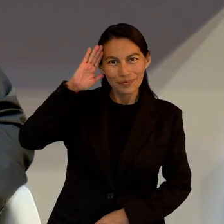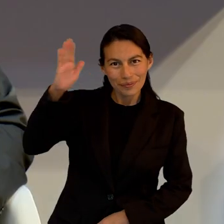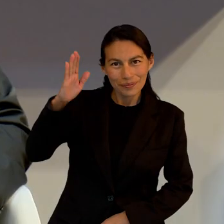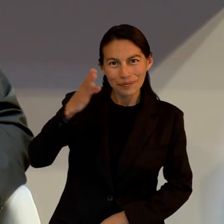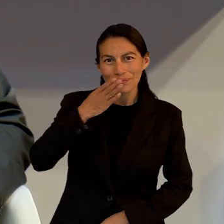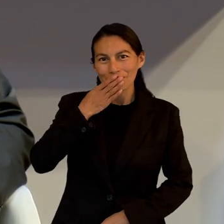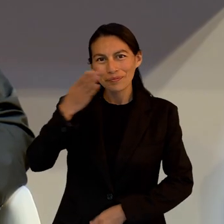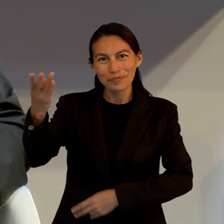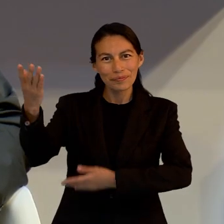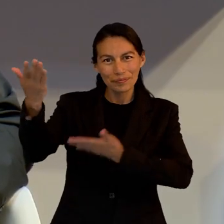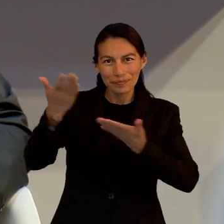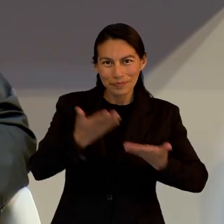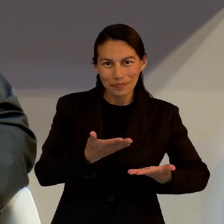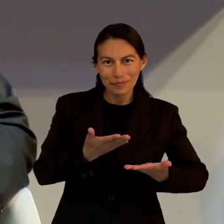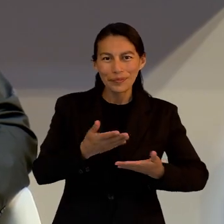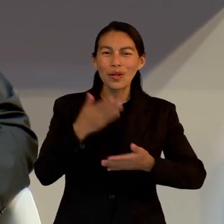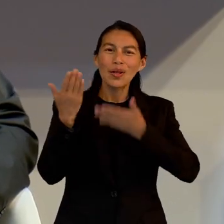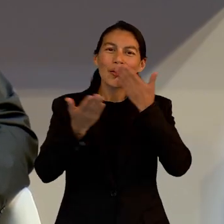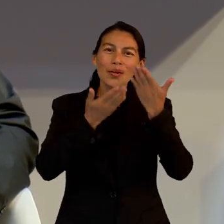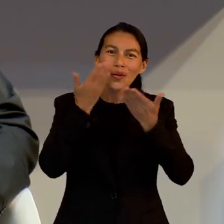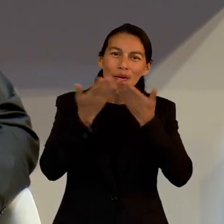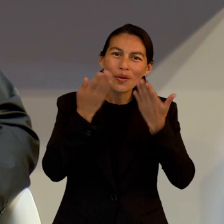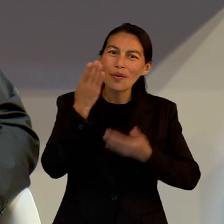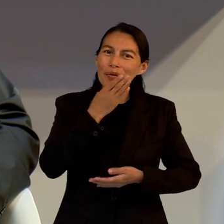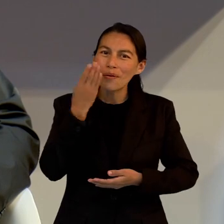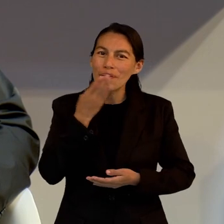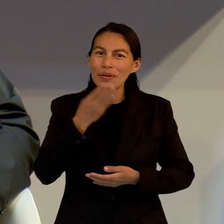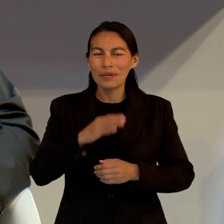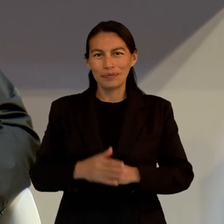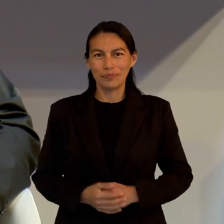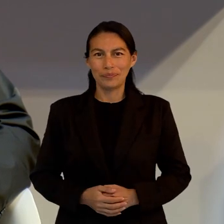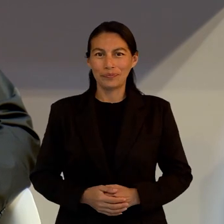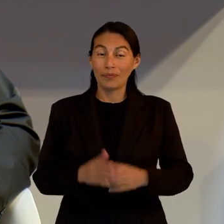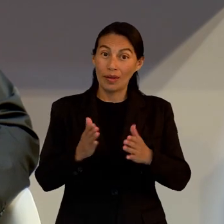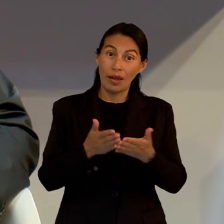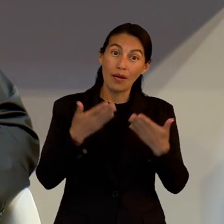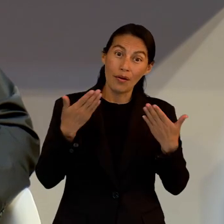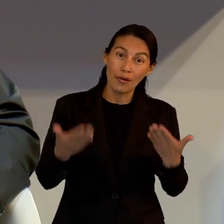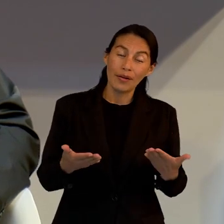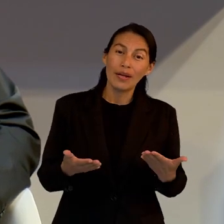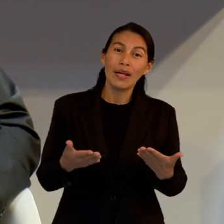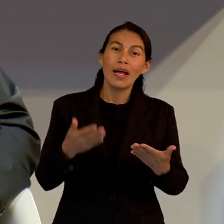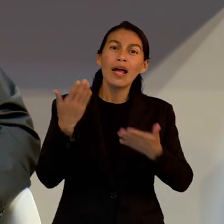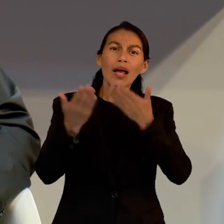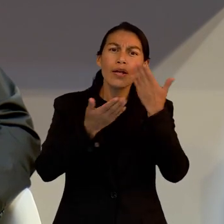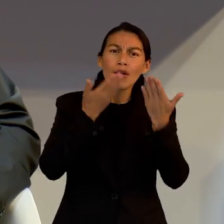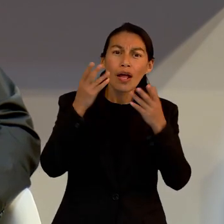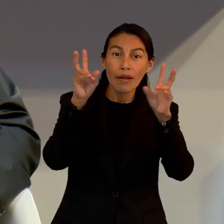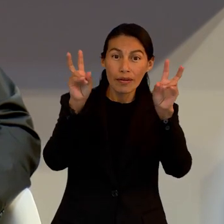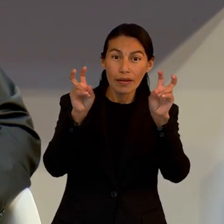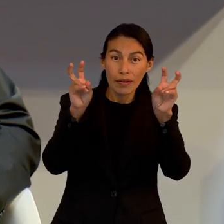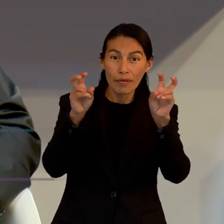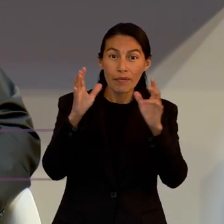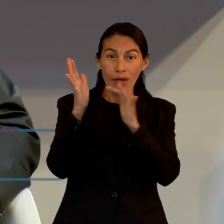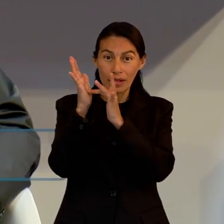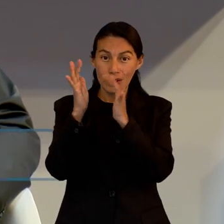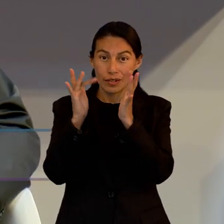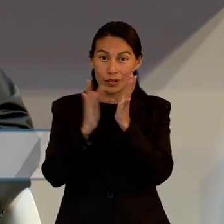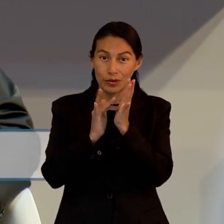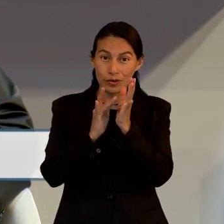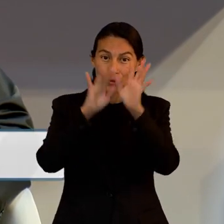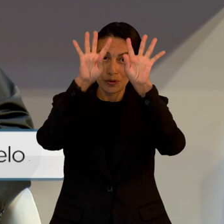hola bienvenidos a más de un estudio de la biblia y en esta ocasión vamos a estudiar un tema sobre